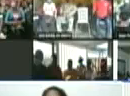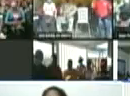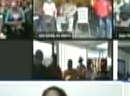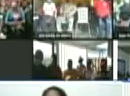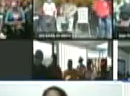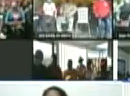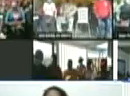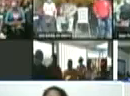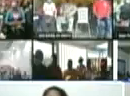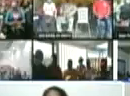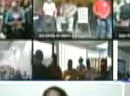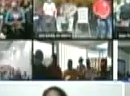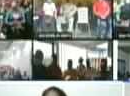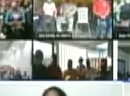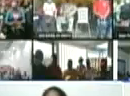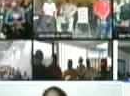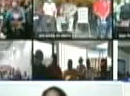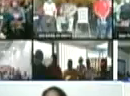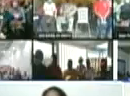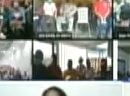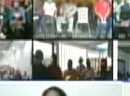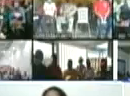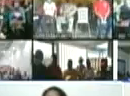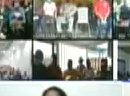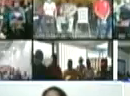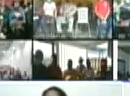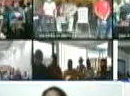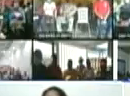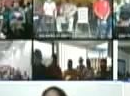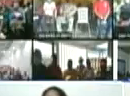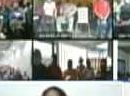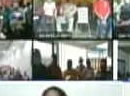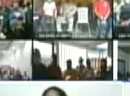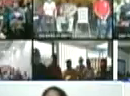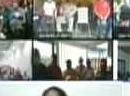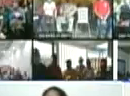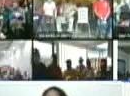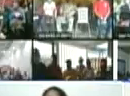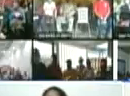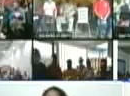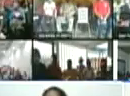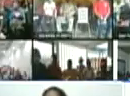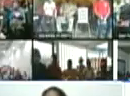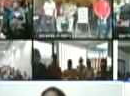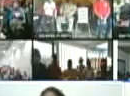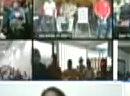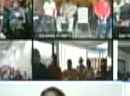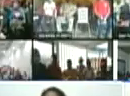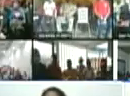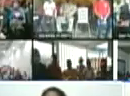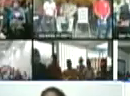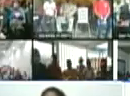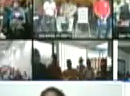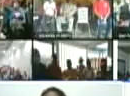¿Ah? Tete a tete, como dice este. Tete a tete, face to face, A